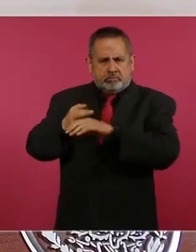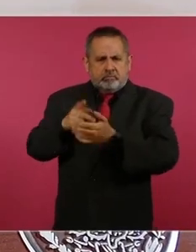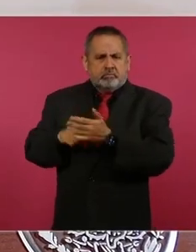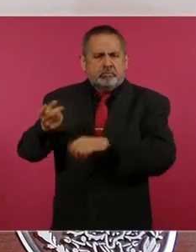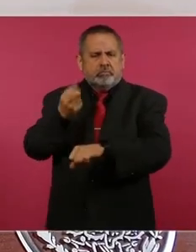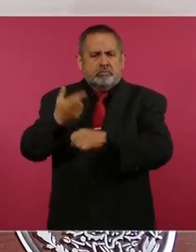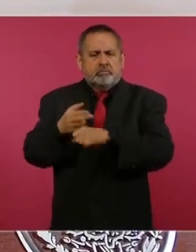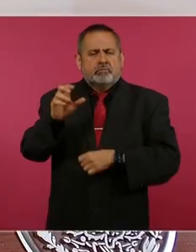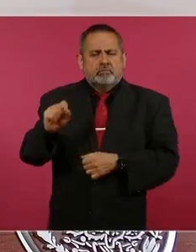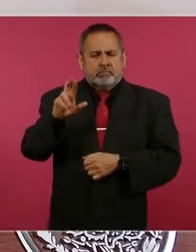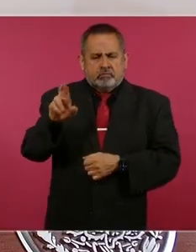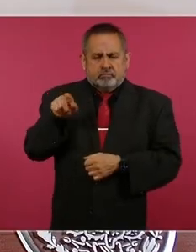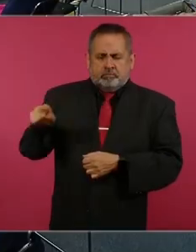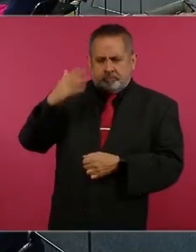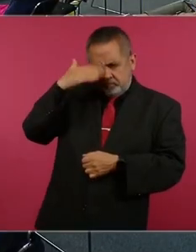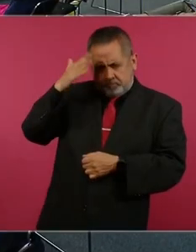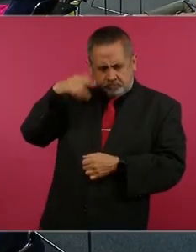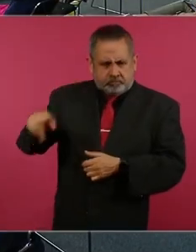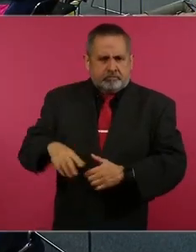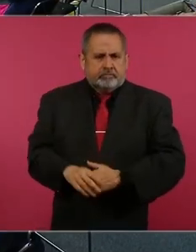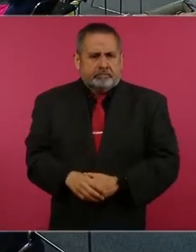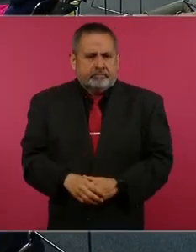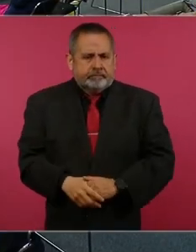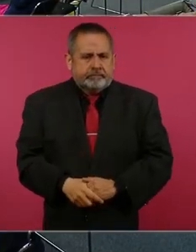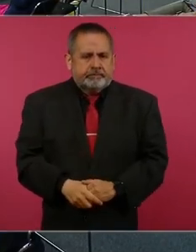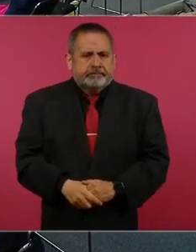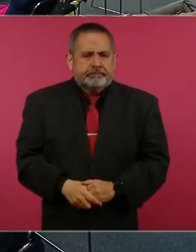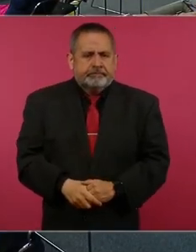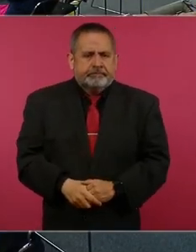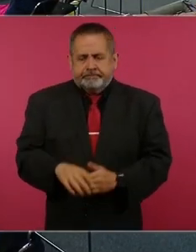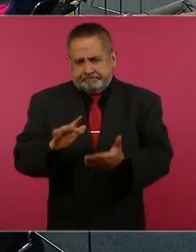la Secretaría de Relaciones Exteriores. Gracias, señor presidente.